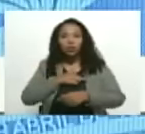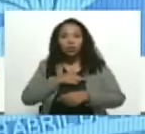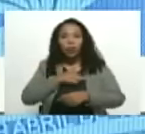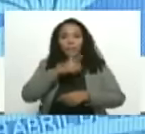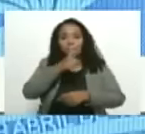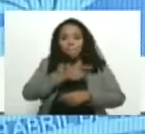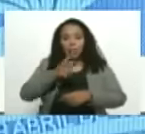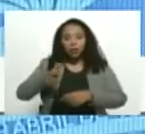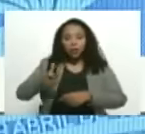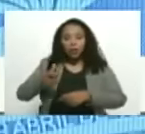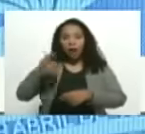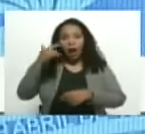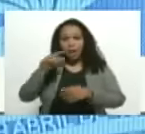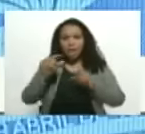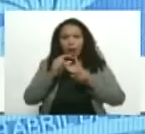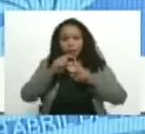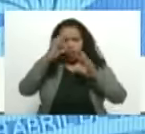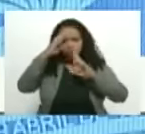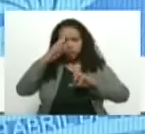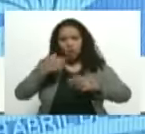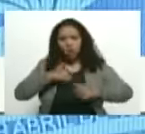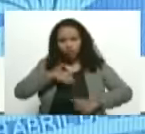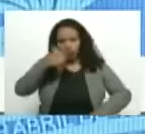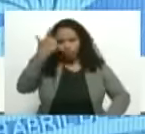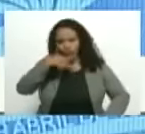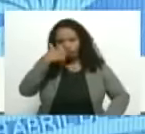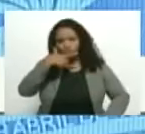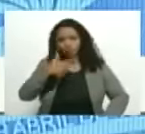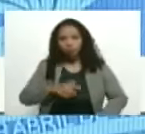gente que respeta su palabra.